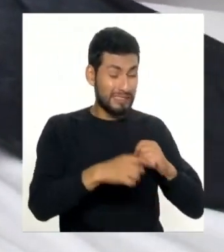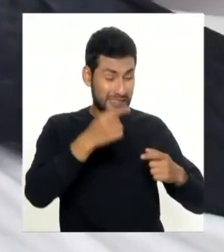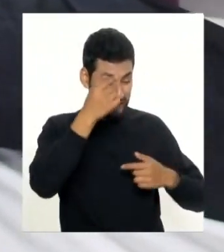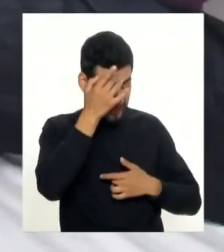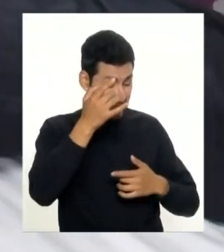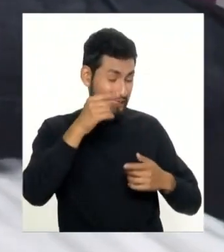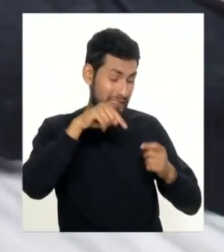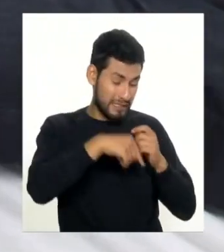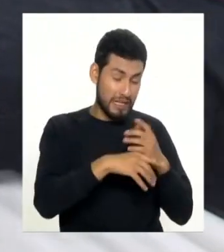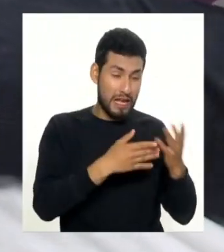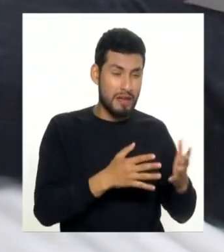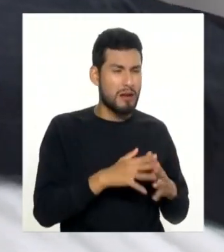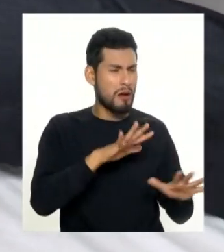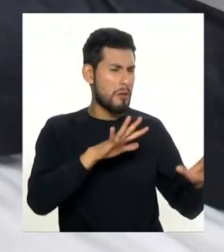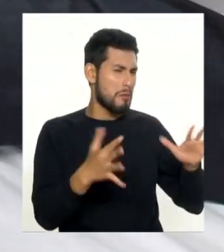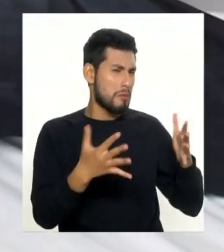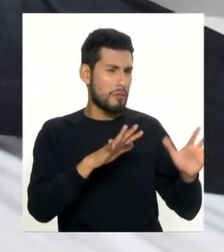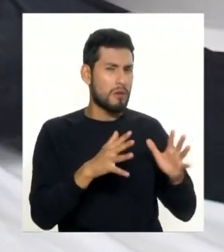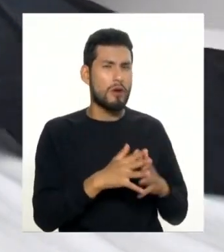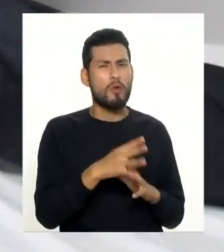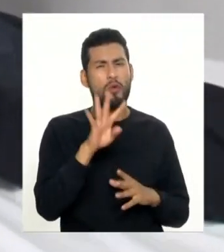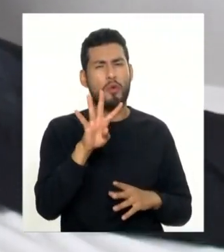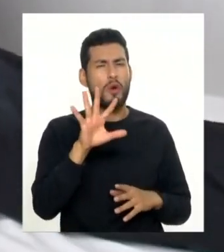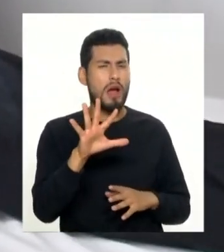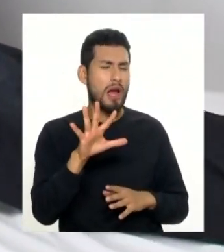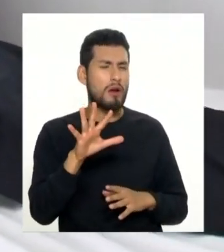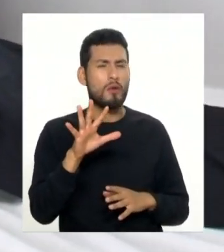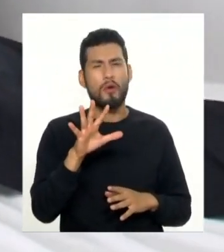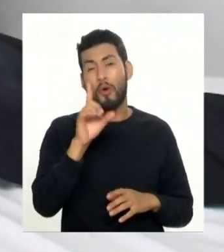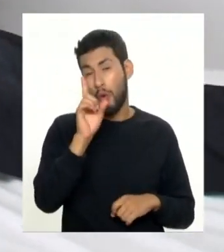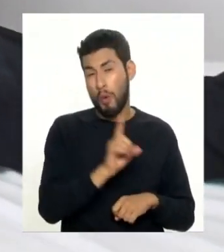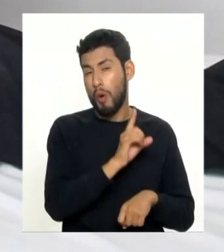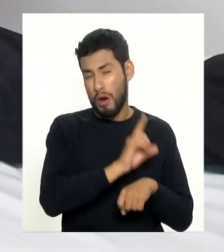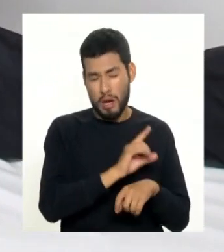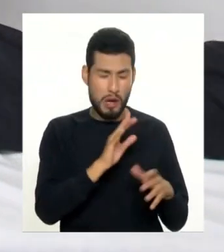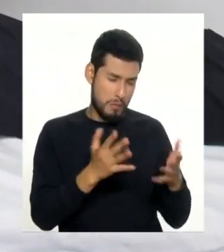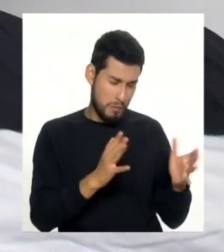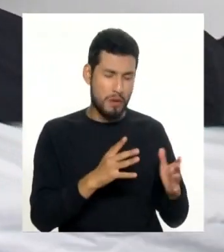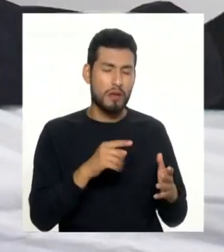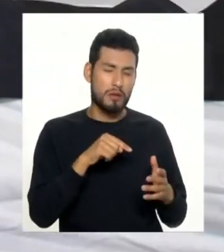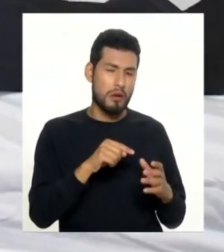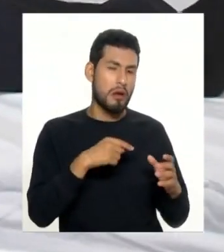la patología. Dura aproximadamente de 45 a 1 hora.